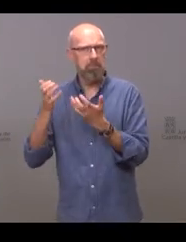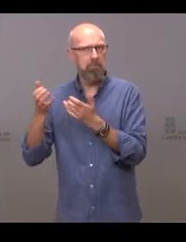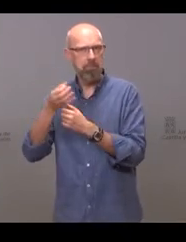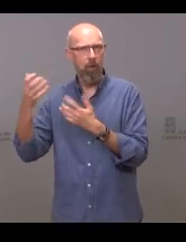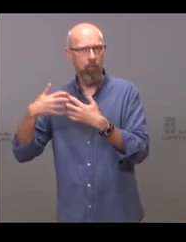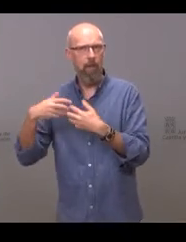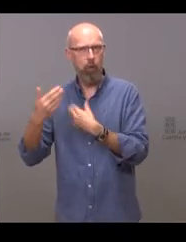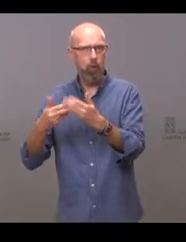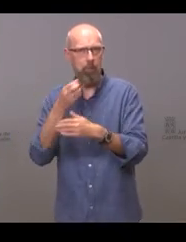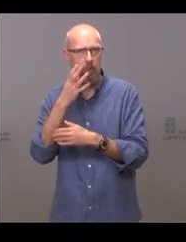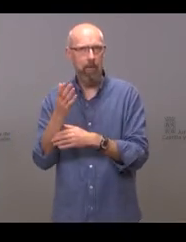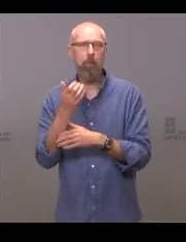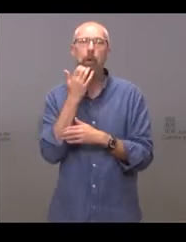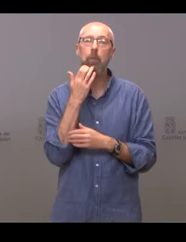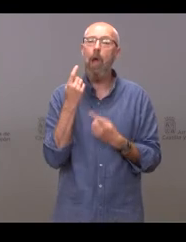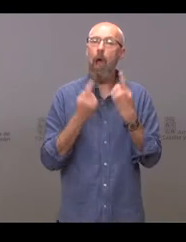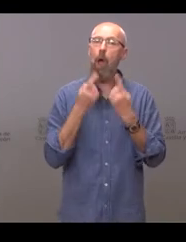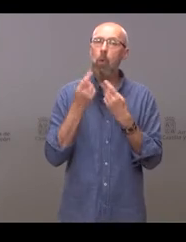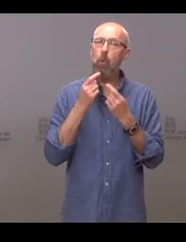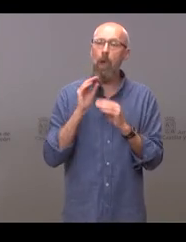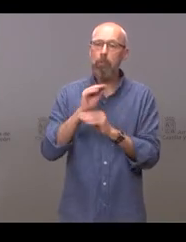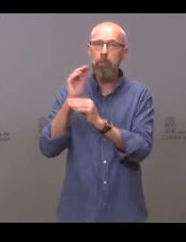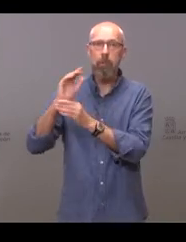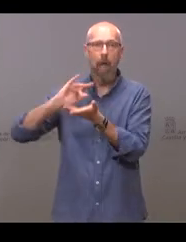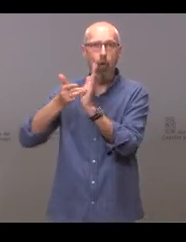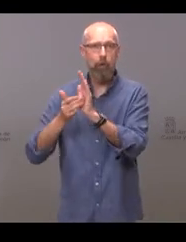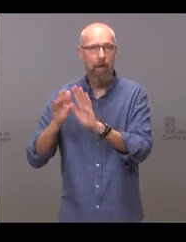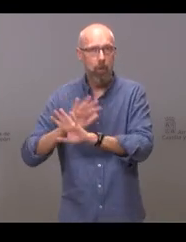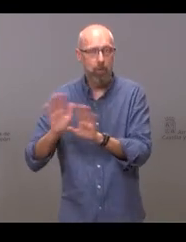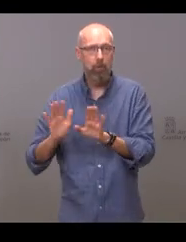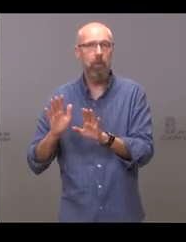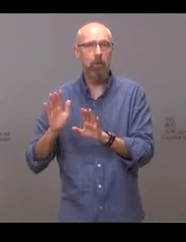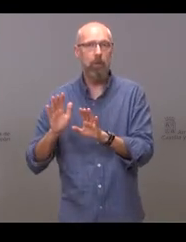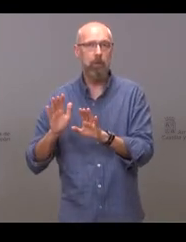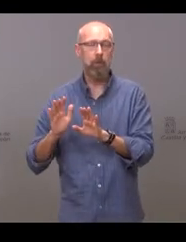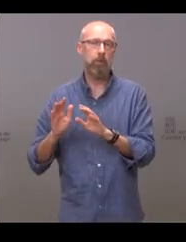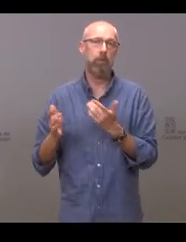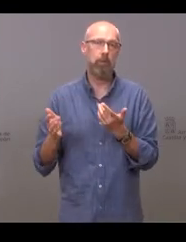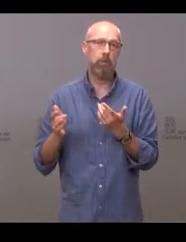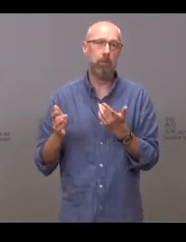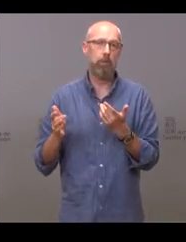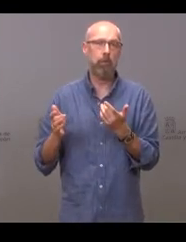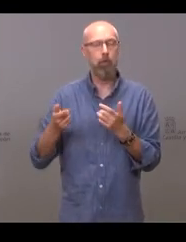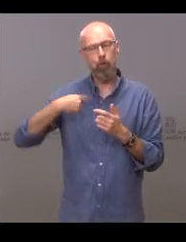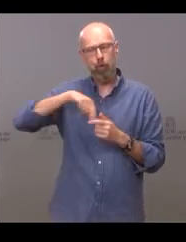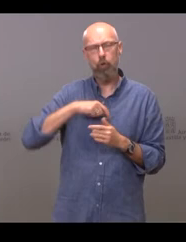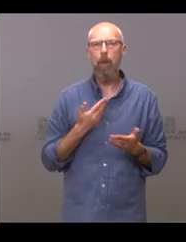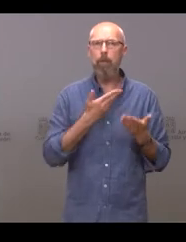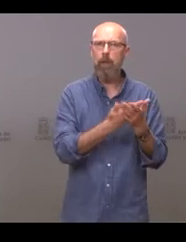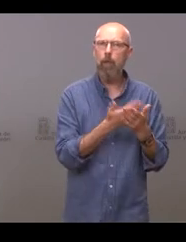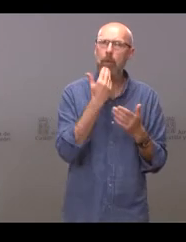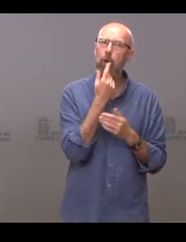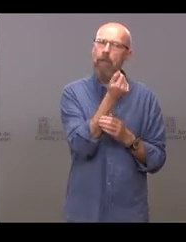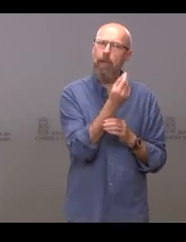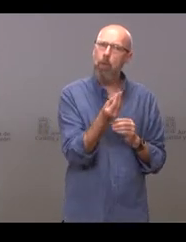desde alguna vez que se han agotado se han agotado el dinero que en un principio se había aprobado por parte por parte de castilla-león hemos pedido que se incrementarán